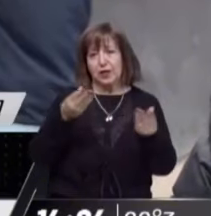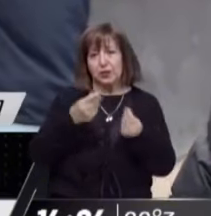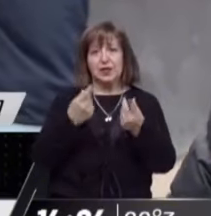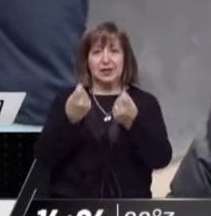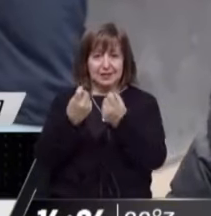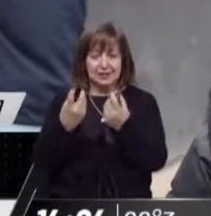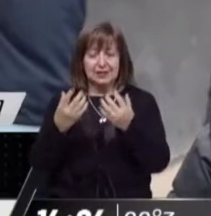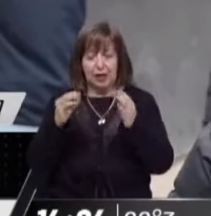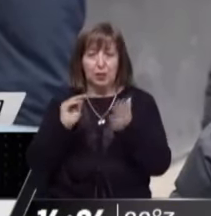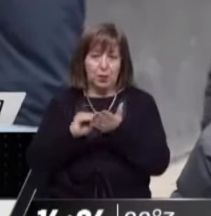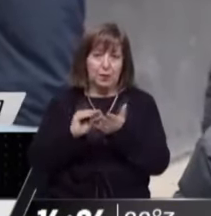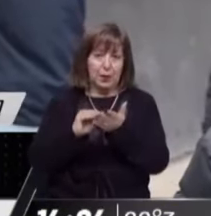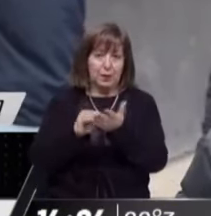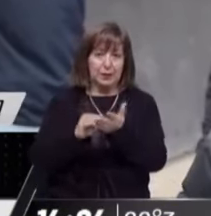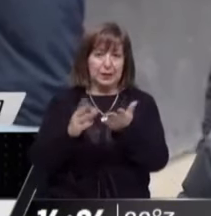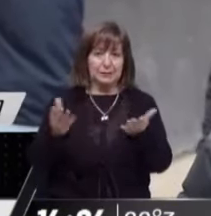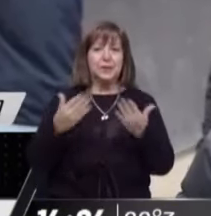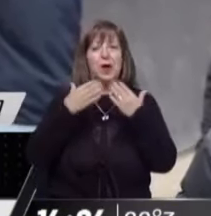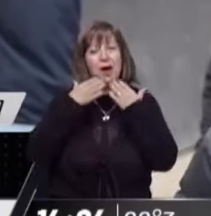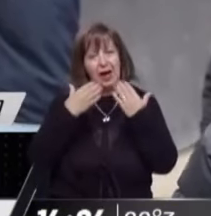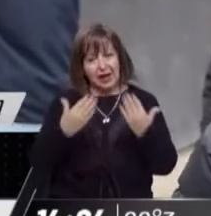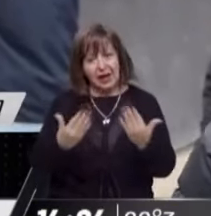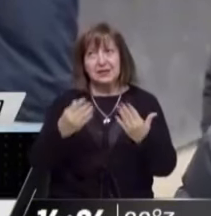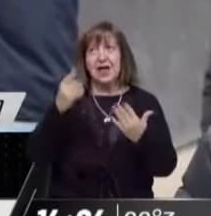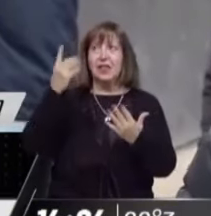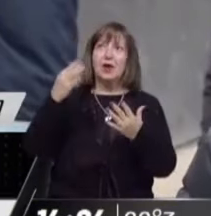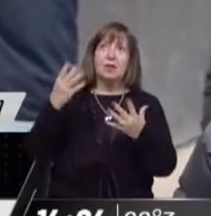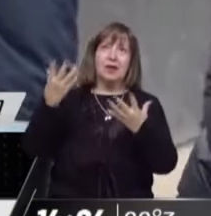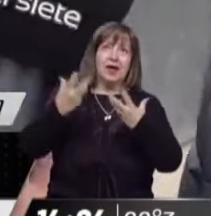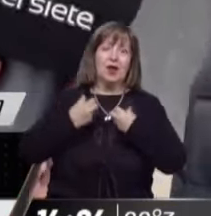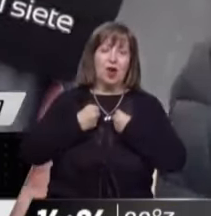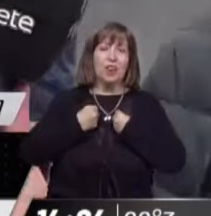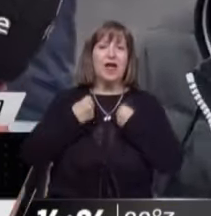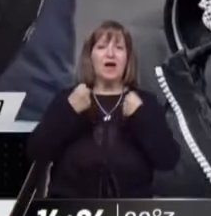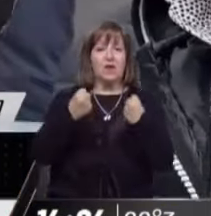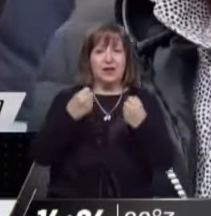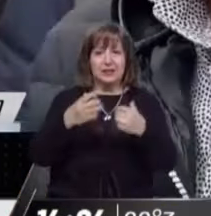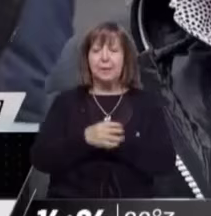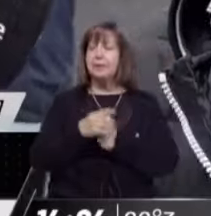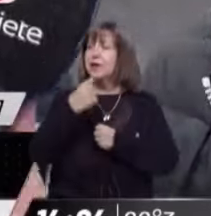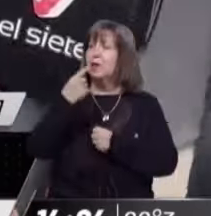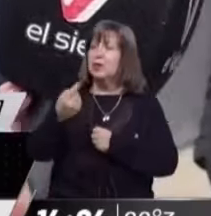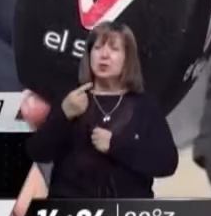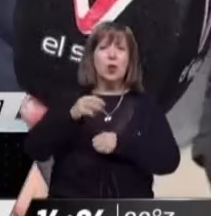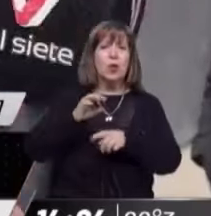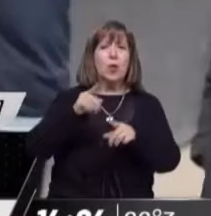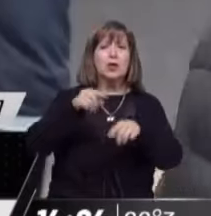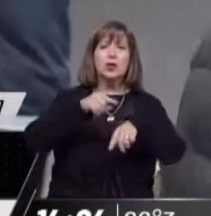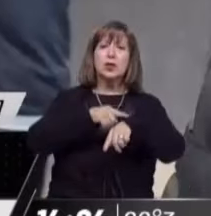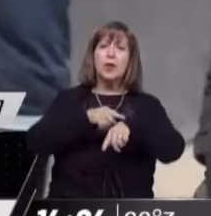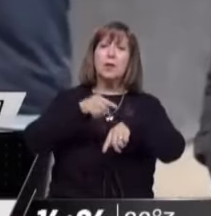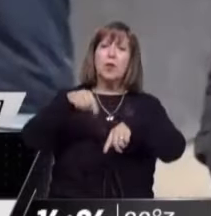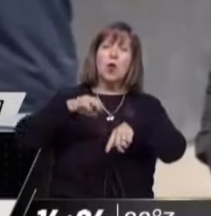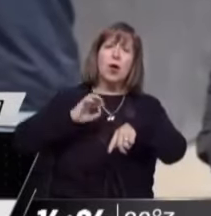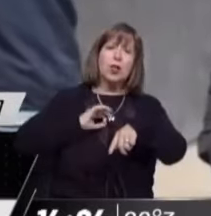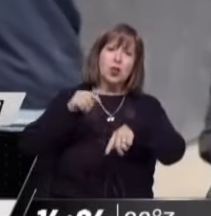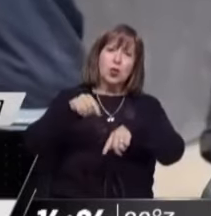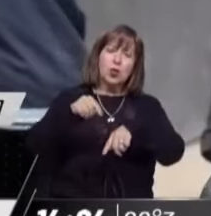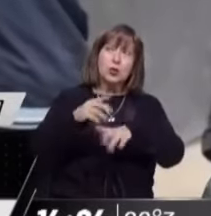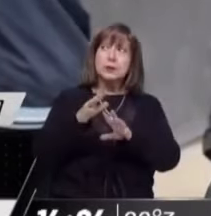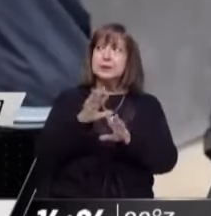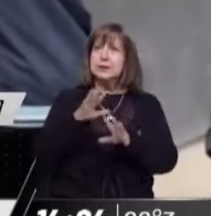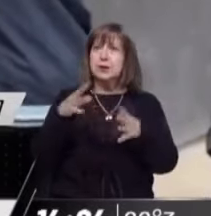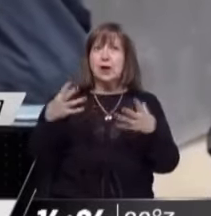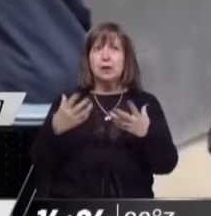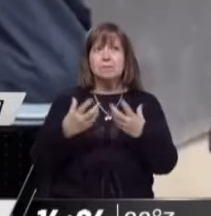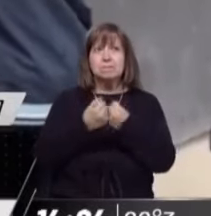así mismo le agradecemos a Dios por toda la fuerza que nos da. ¿Hace cuánto están acá en el comedor ayudando a la gente? Y acá ya vamos a